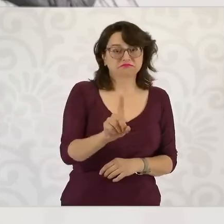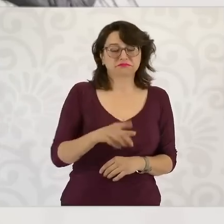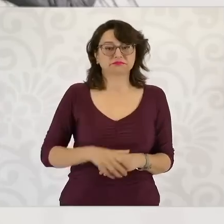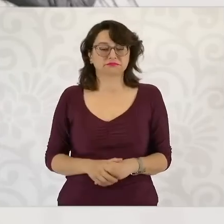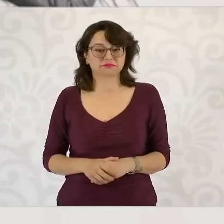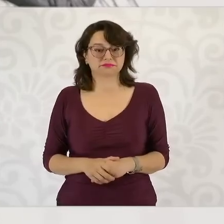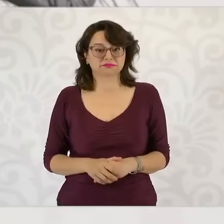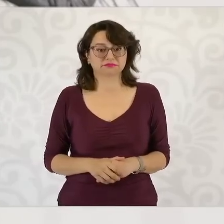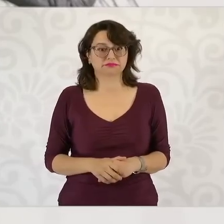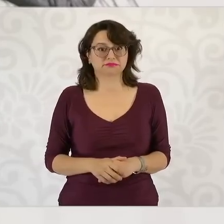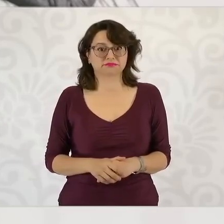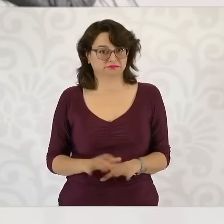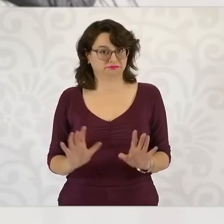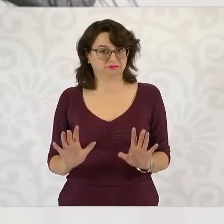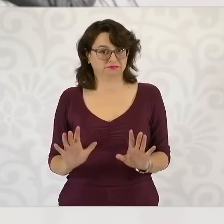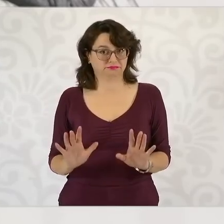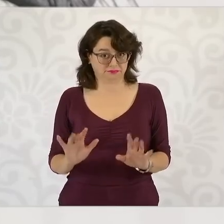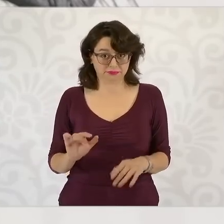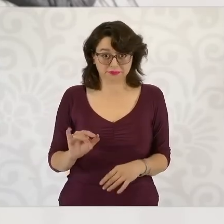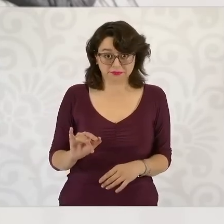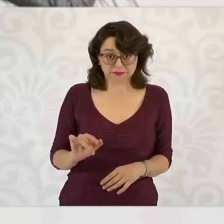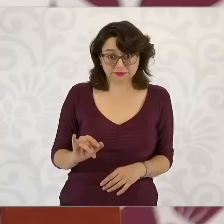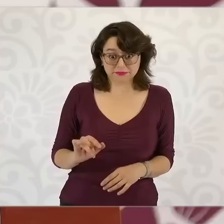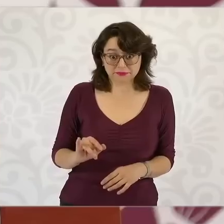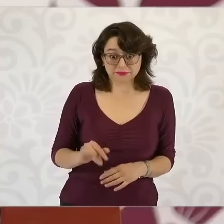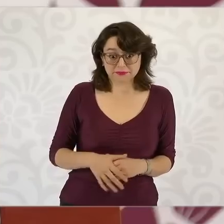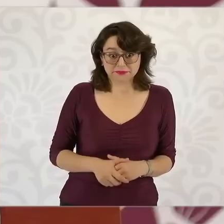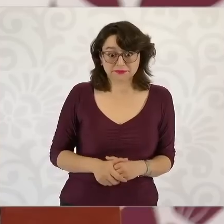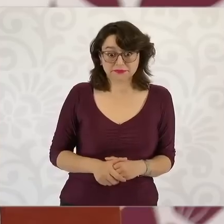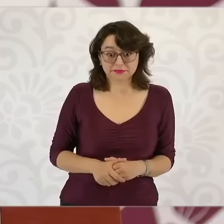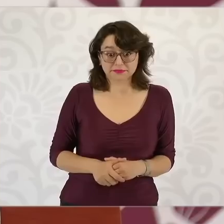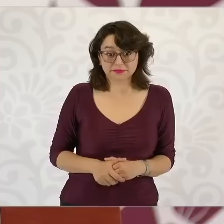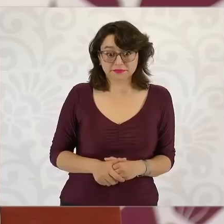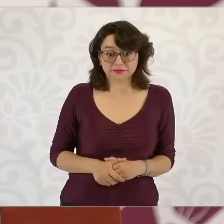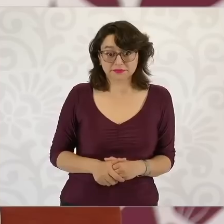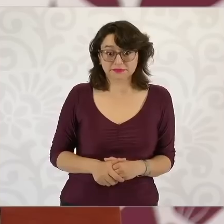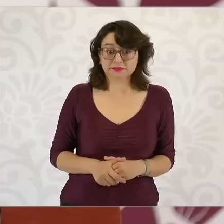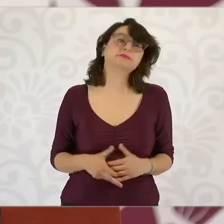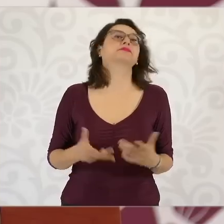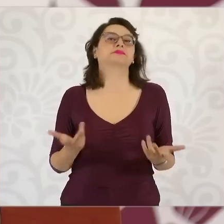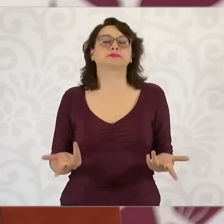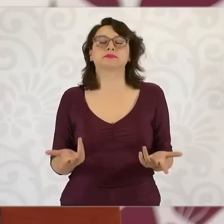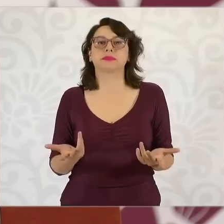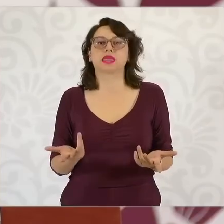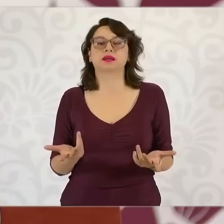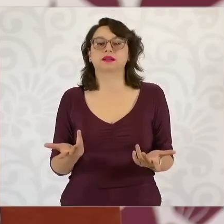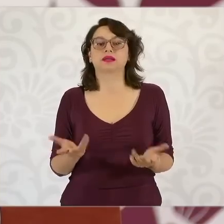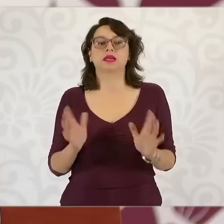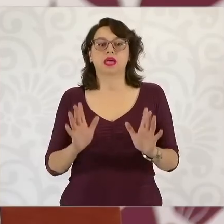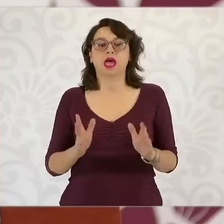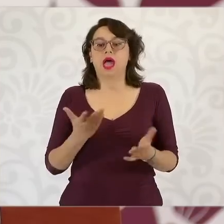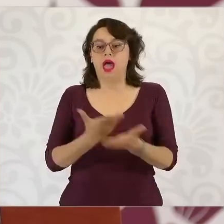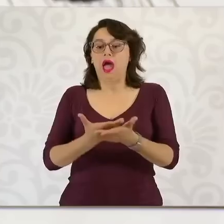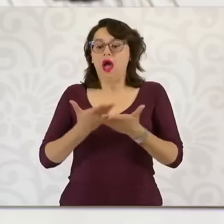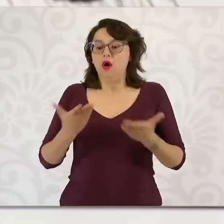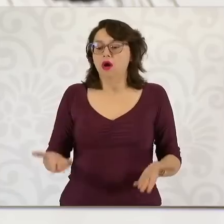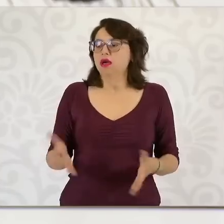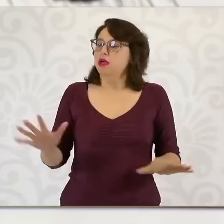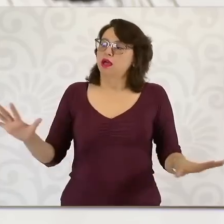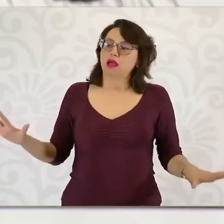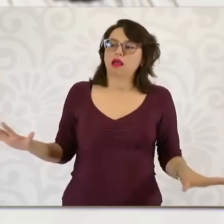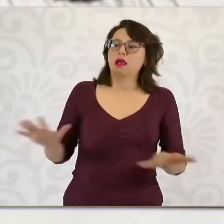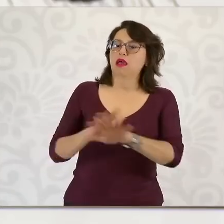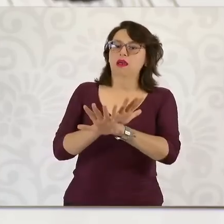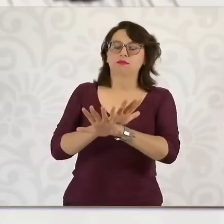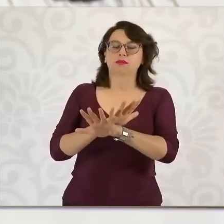Poder Judicial que sanciona a los jueces. ¿Qué se propuso en la reforma al Poder Judicial? Que